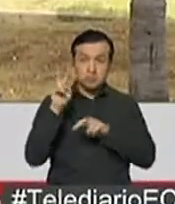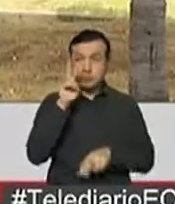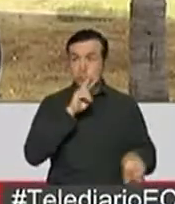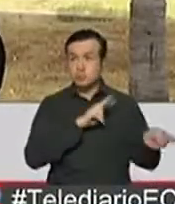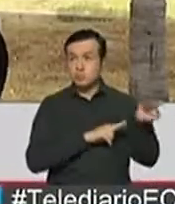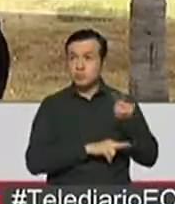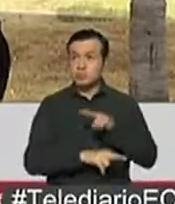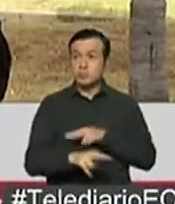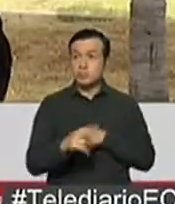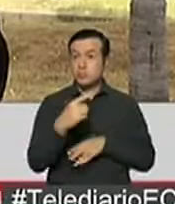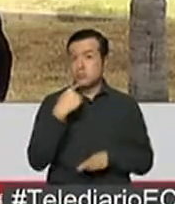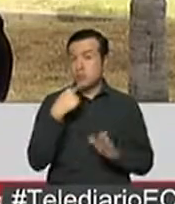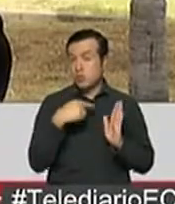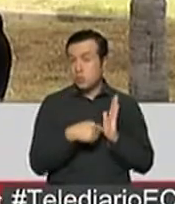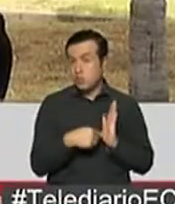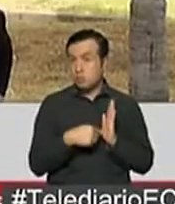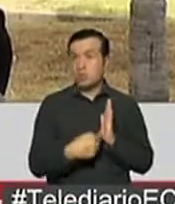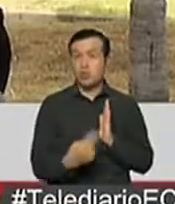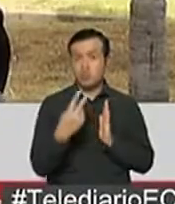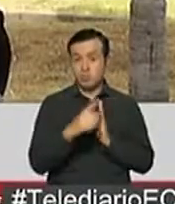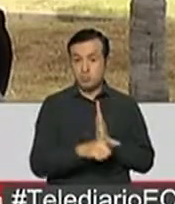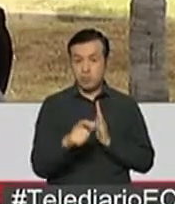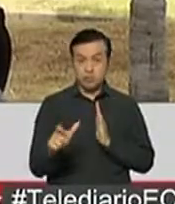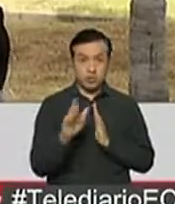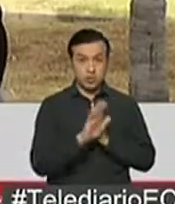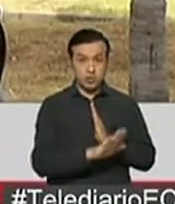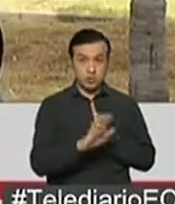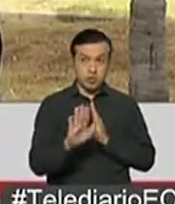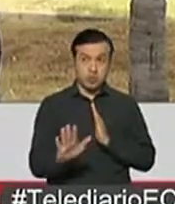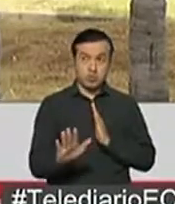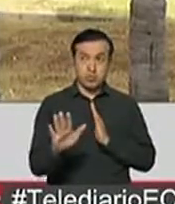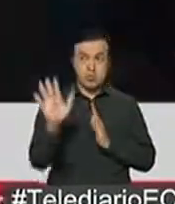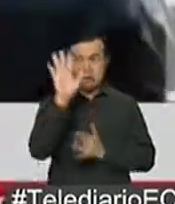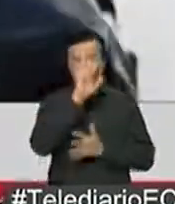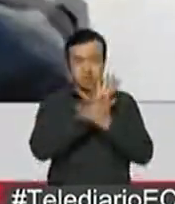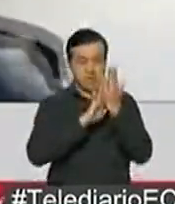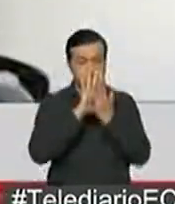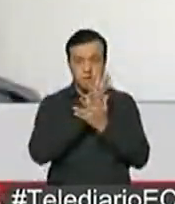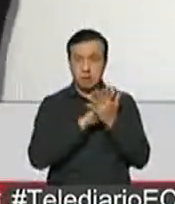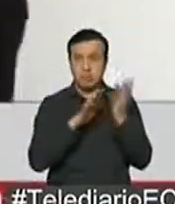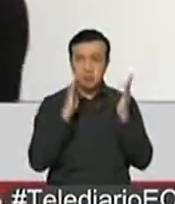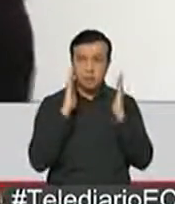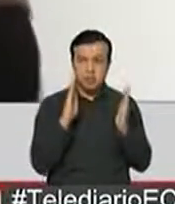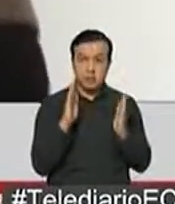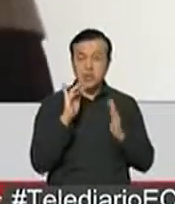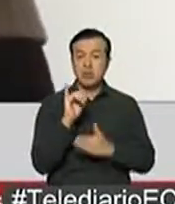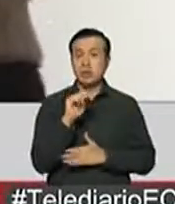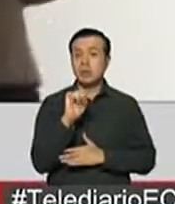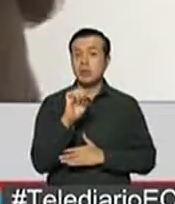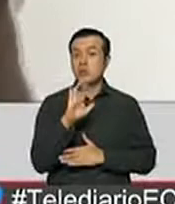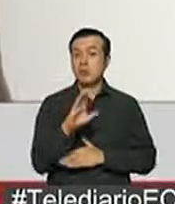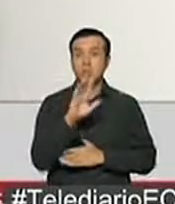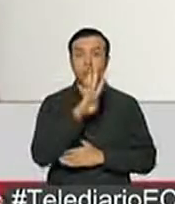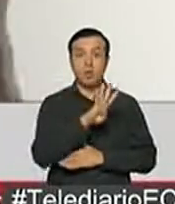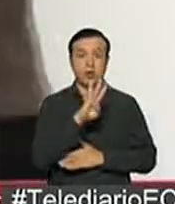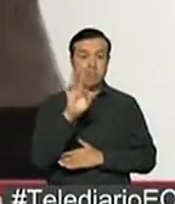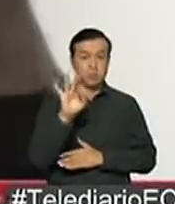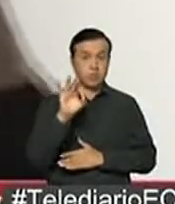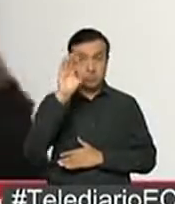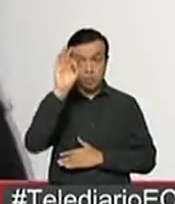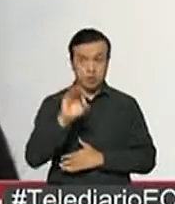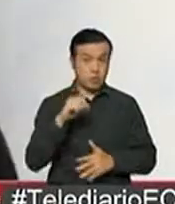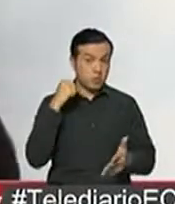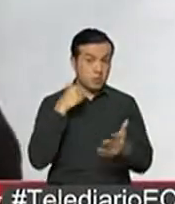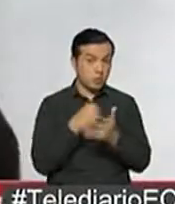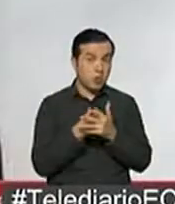si de pronto en cualquier los dos conductores estaba distraído según las cifras del inec el 49 por ciento de los siniestros